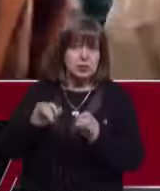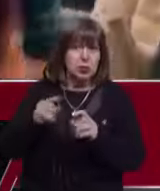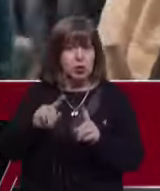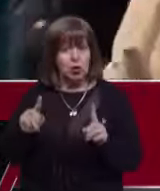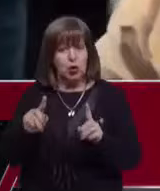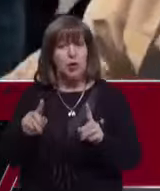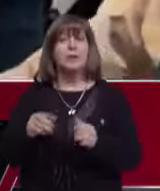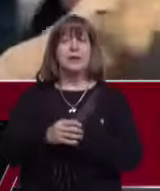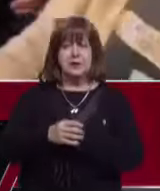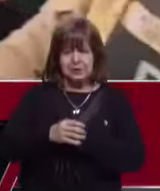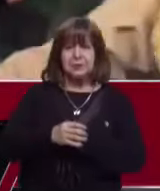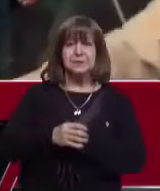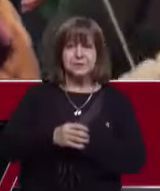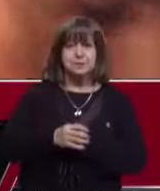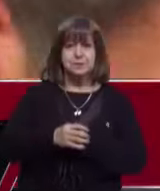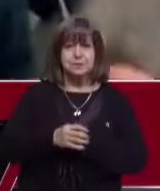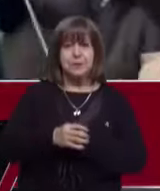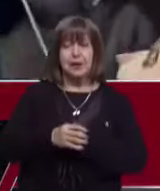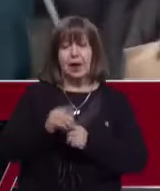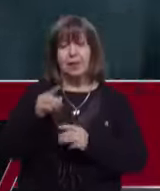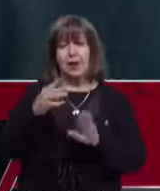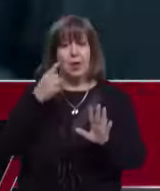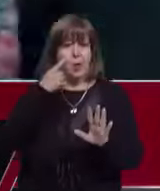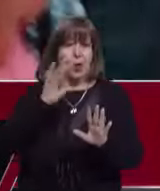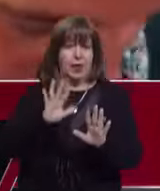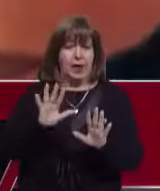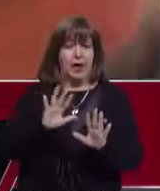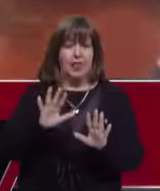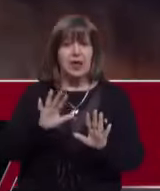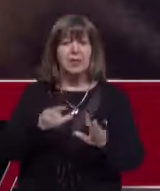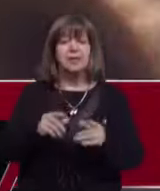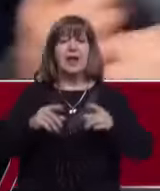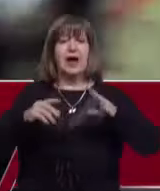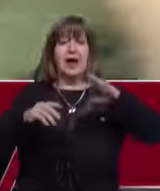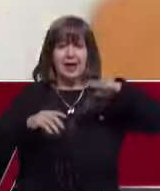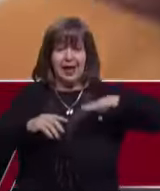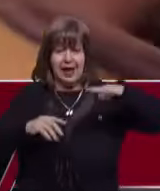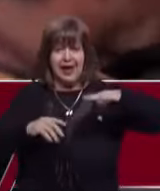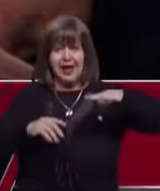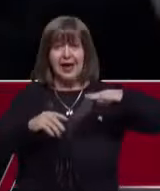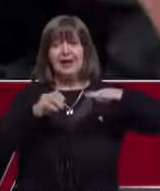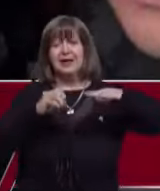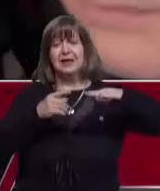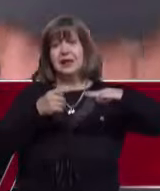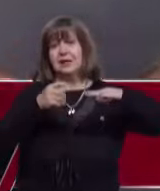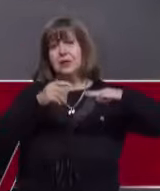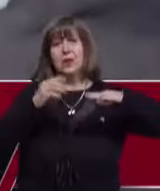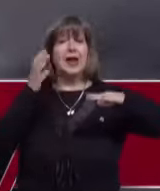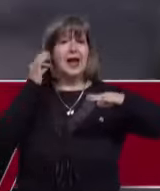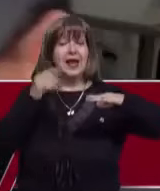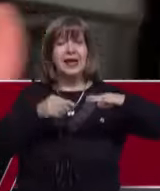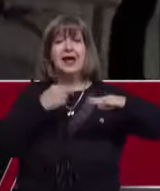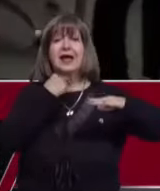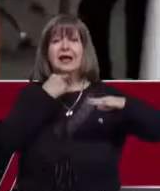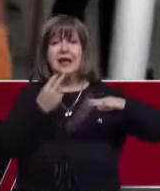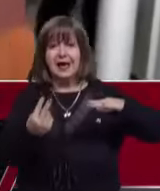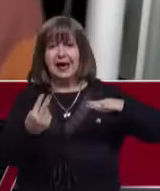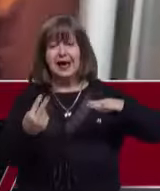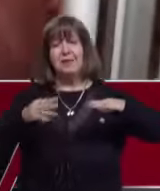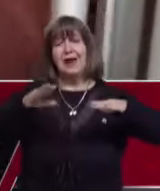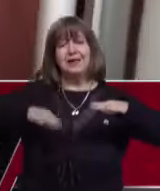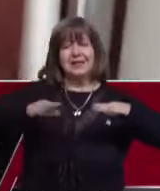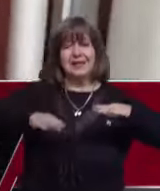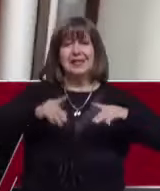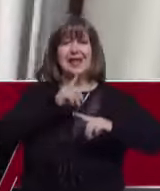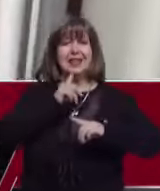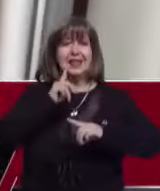a por eso por eso hay que tenerlo con pinzas la nenita que se ve en la foto que todos dicen que es alguien más es la hija de la la